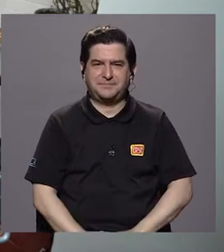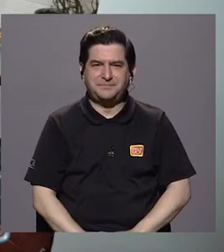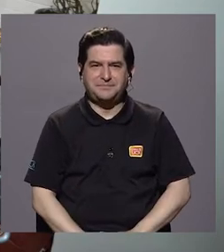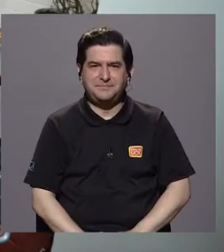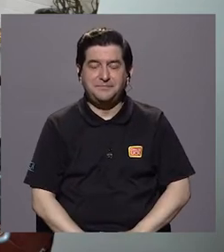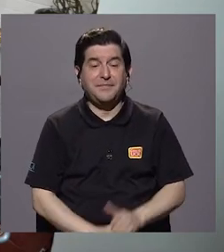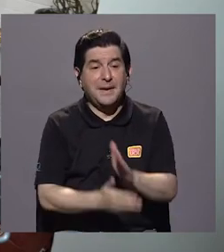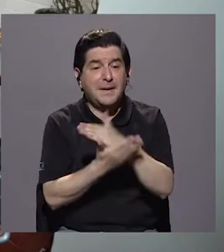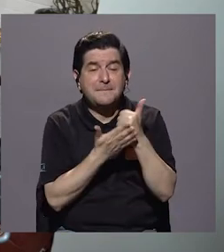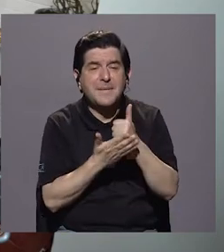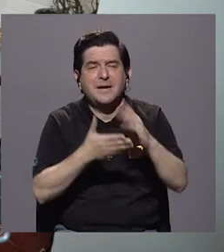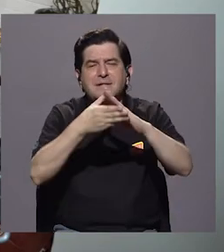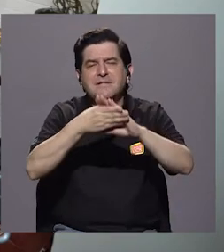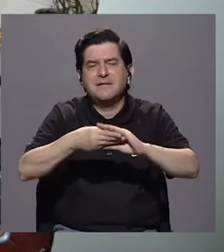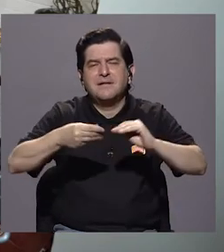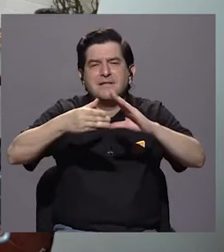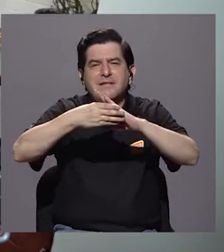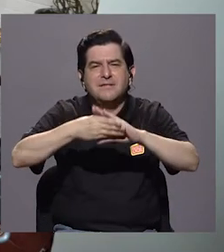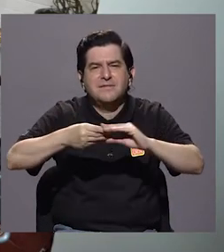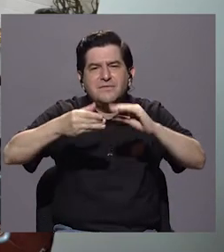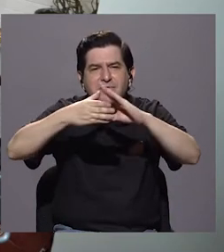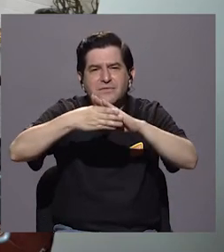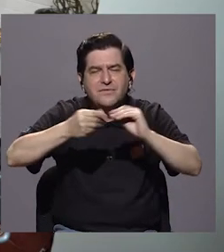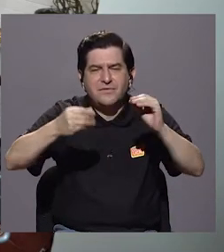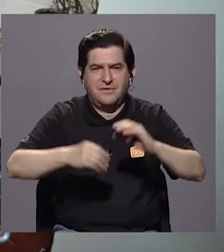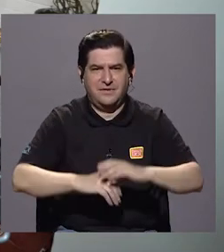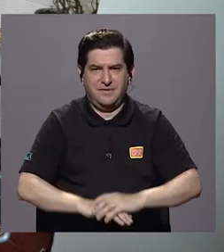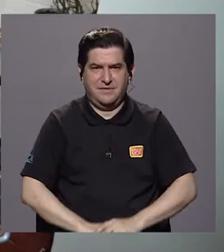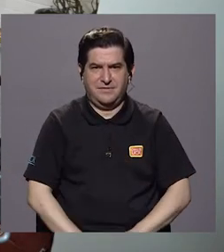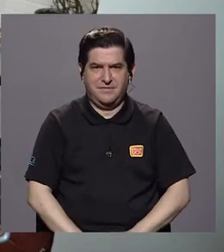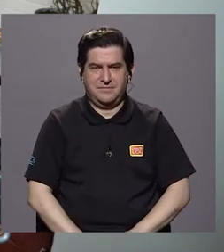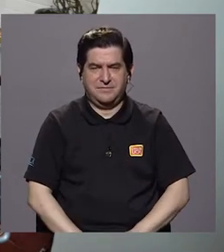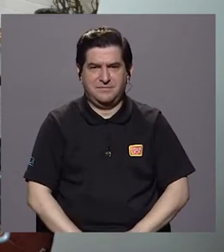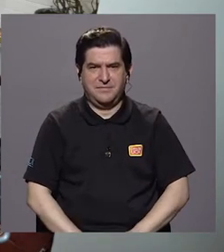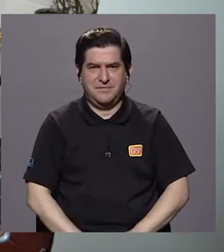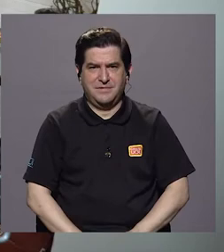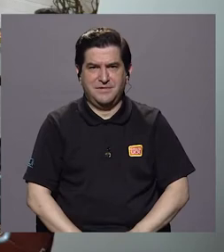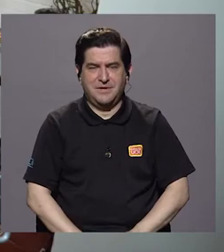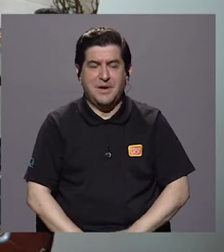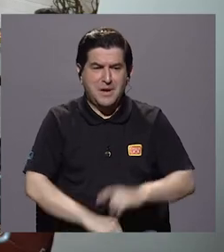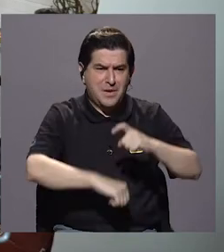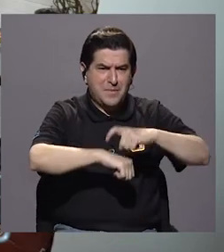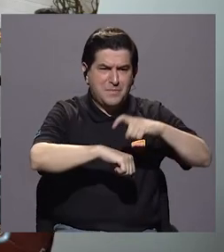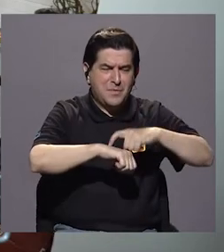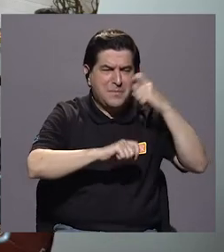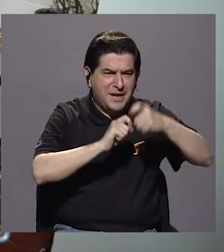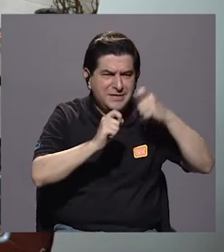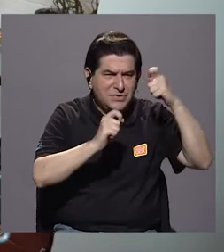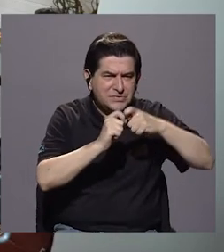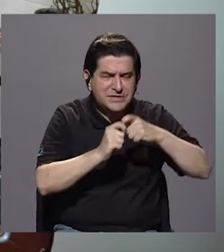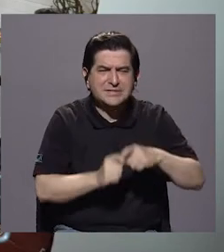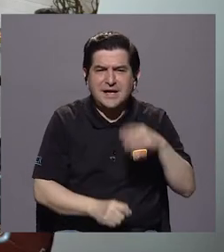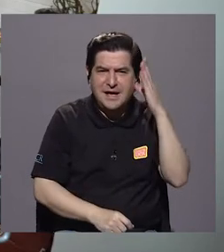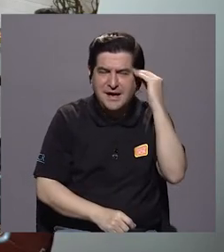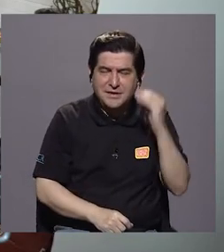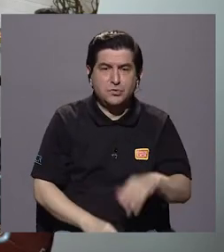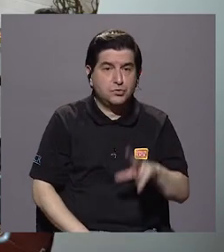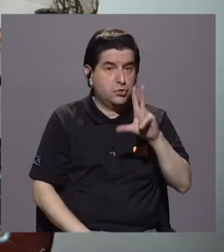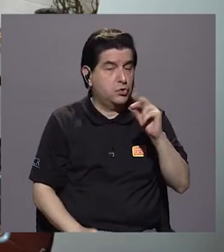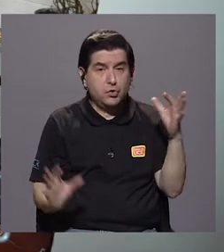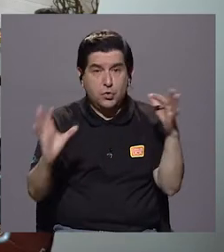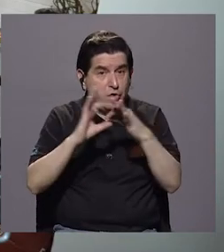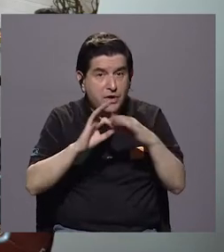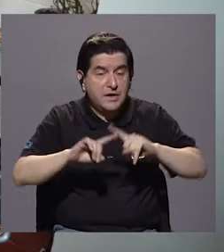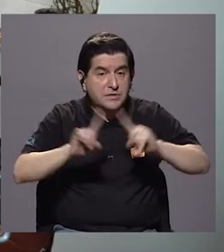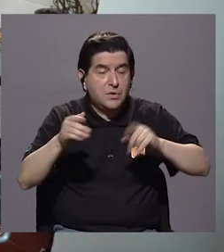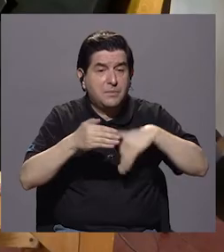es parte de un relato de cómo... Sí, vivieron momentos determinados que de repente no tenían que ver con eso, pero que